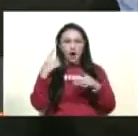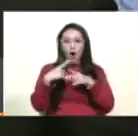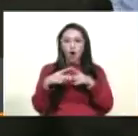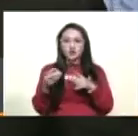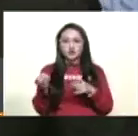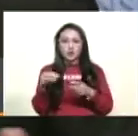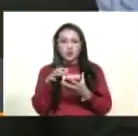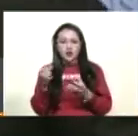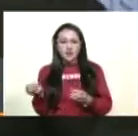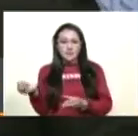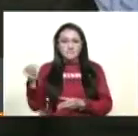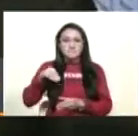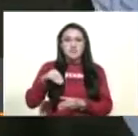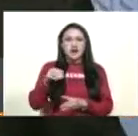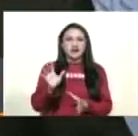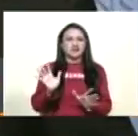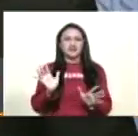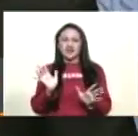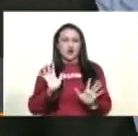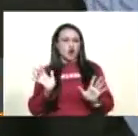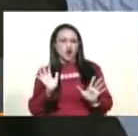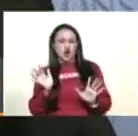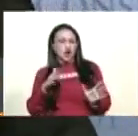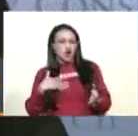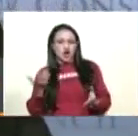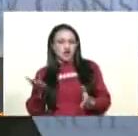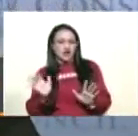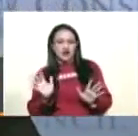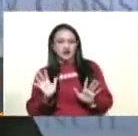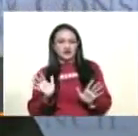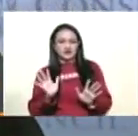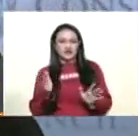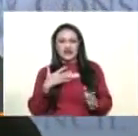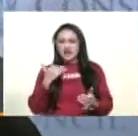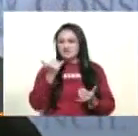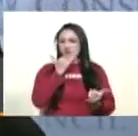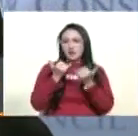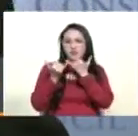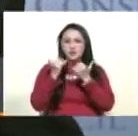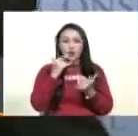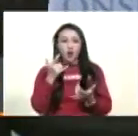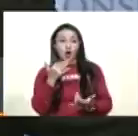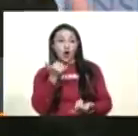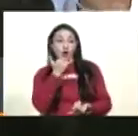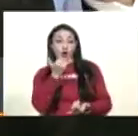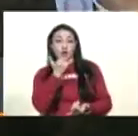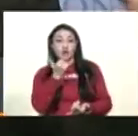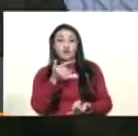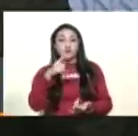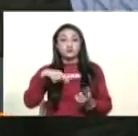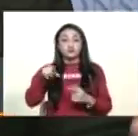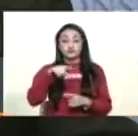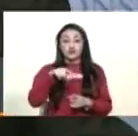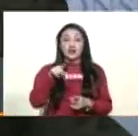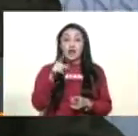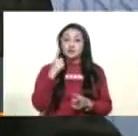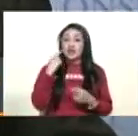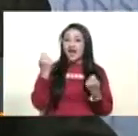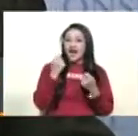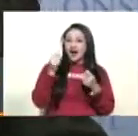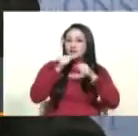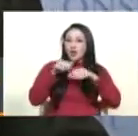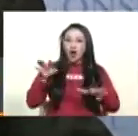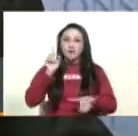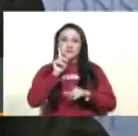problemas superiores que no tienen ningún sentido y que tratan es de confundirlos ustedes, señores de los medios de comunicación, para que ustedes a su vez, en